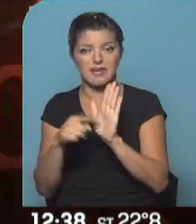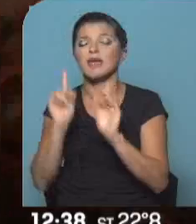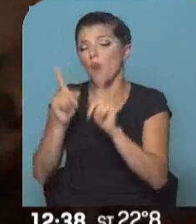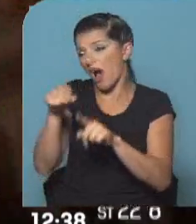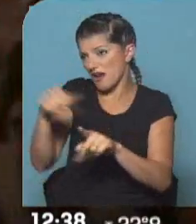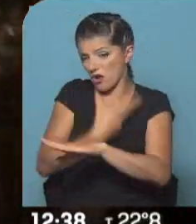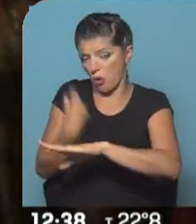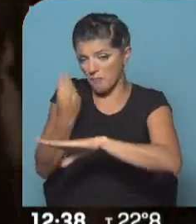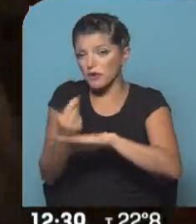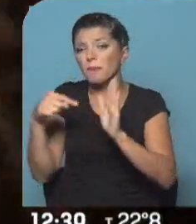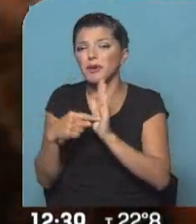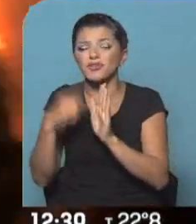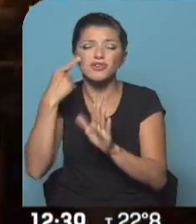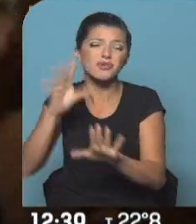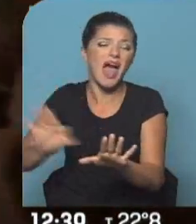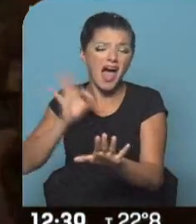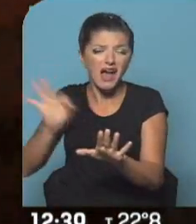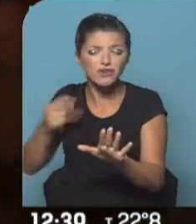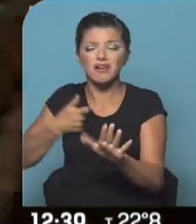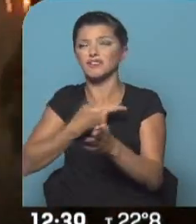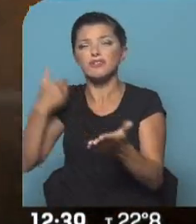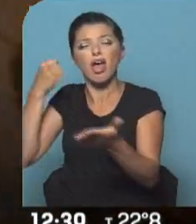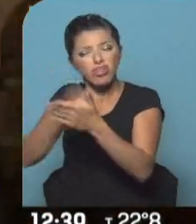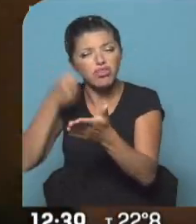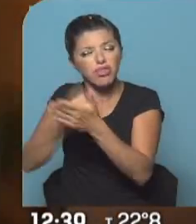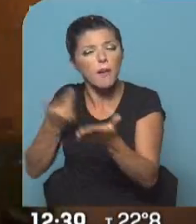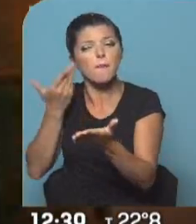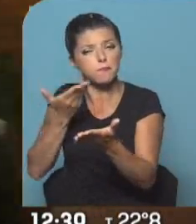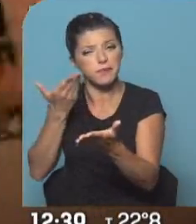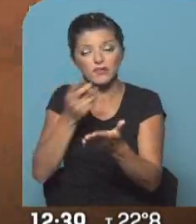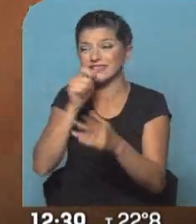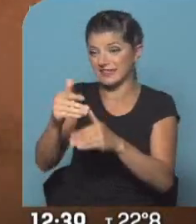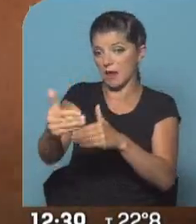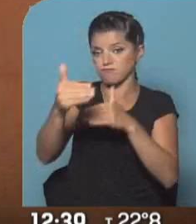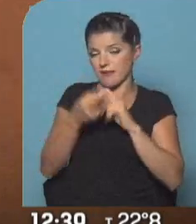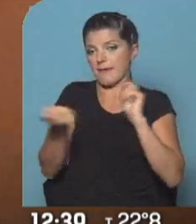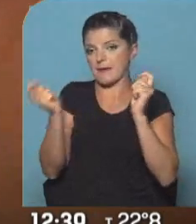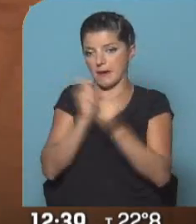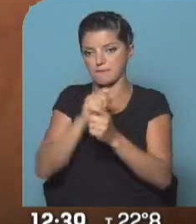oficialismo, responde a reclamos históricos de importantes sectores de la sociedad chilena.